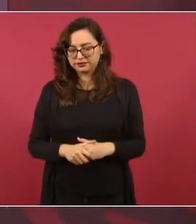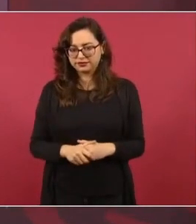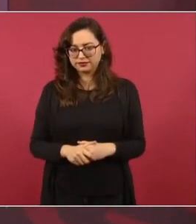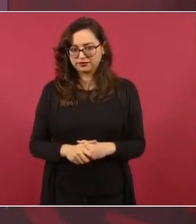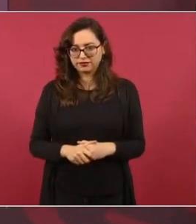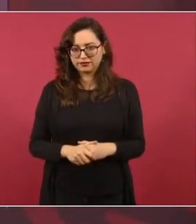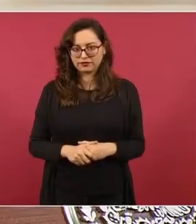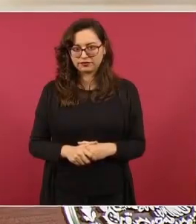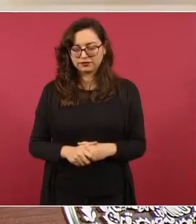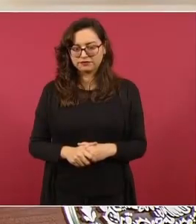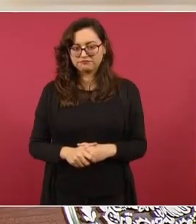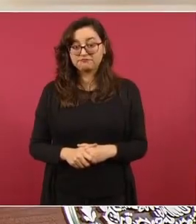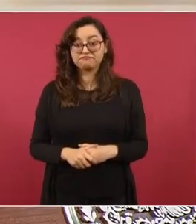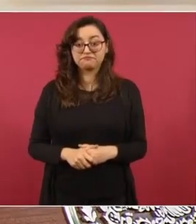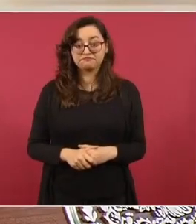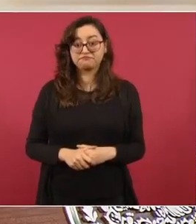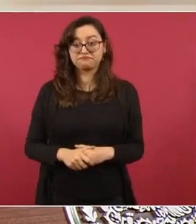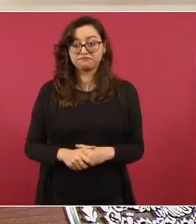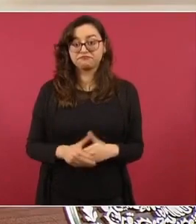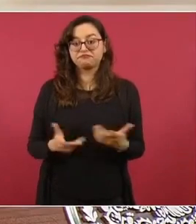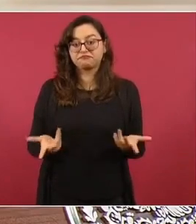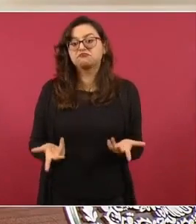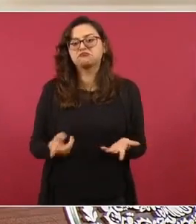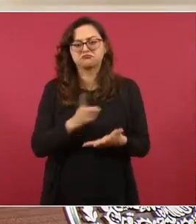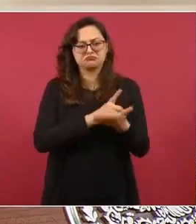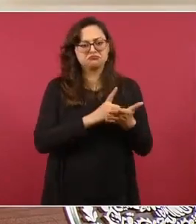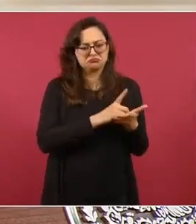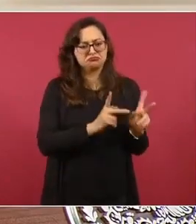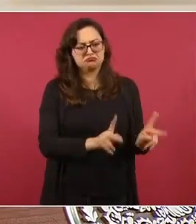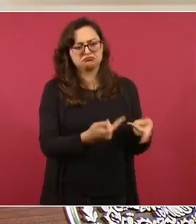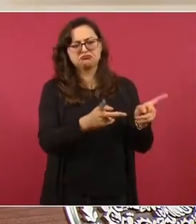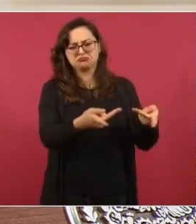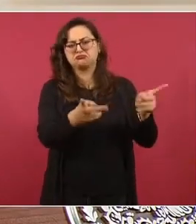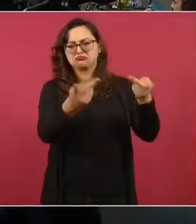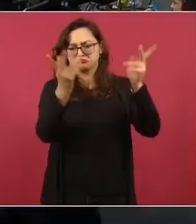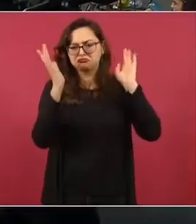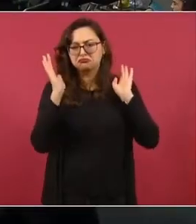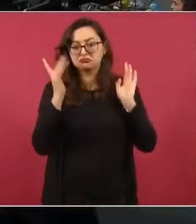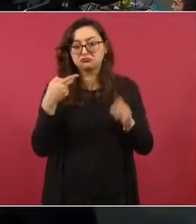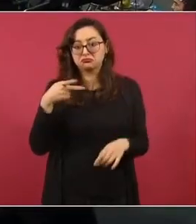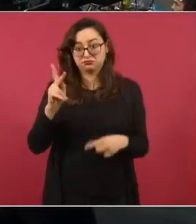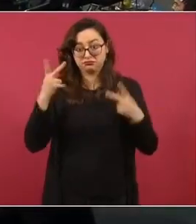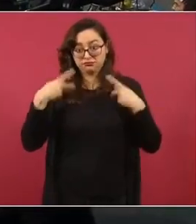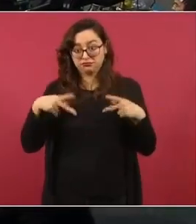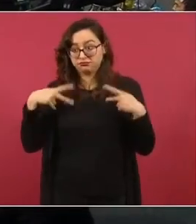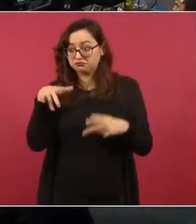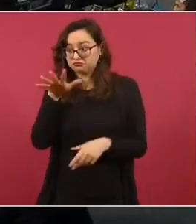Porque una cosa es el narcotráfico y otra cosa es el consumo.